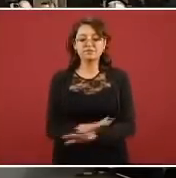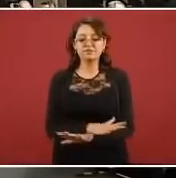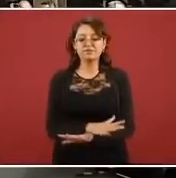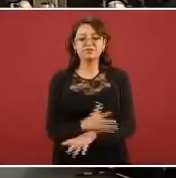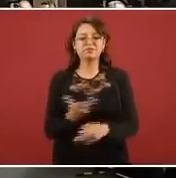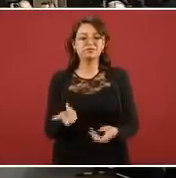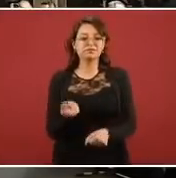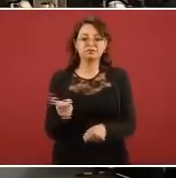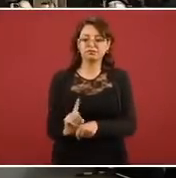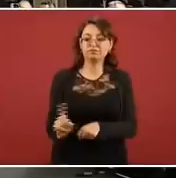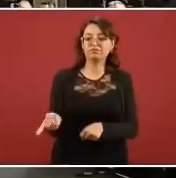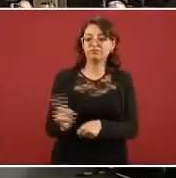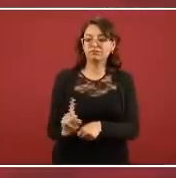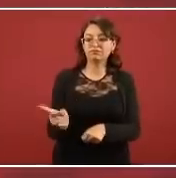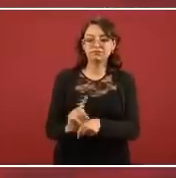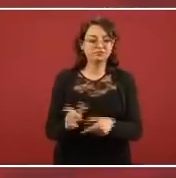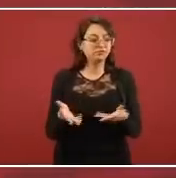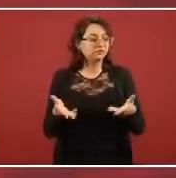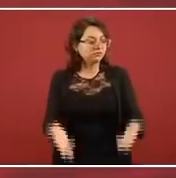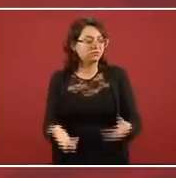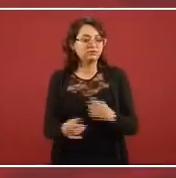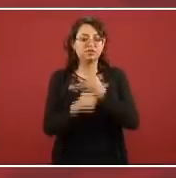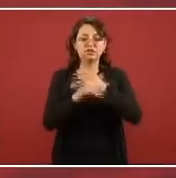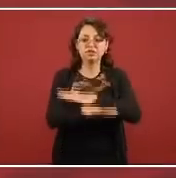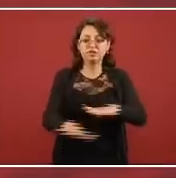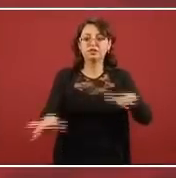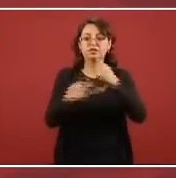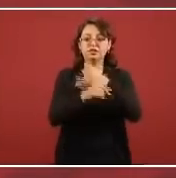el que todos los días estemos informando.